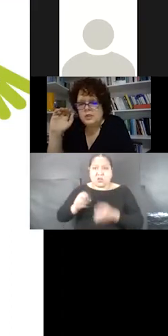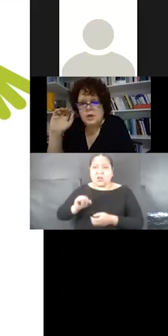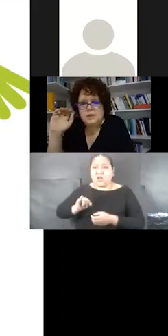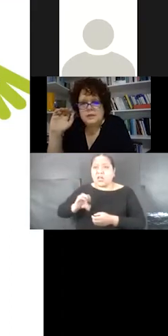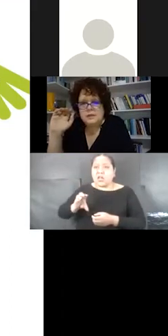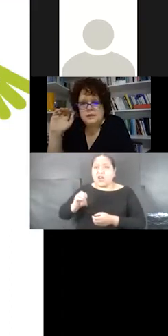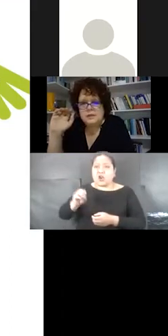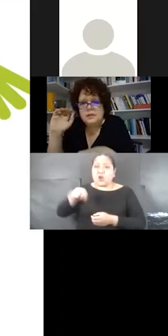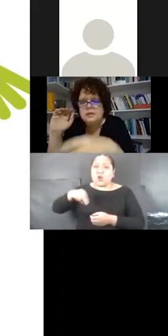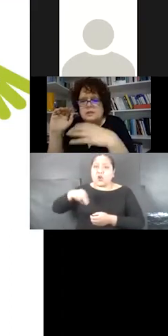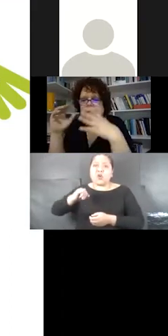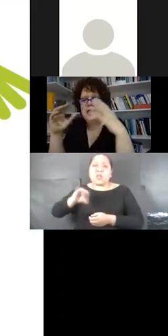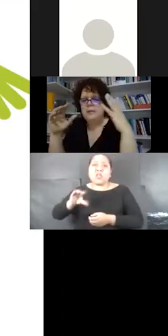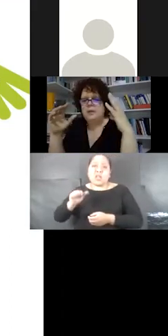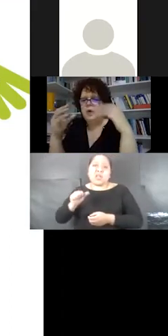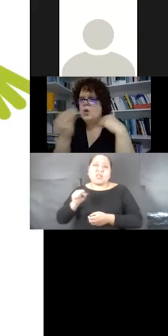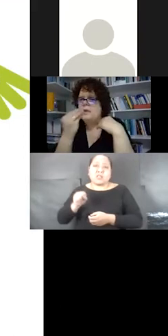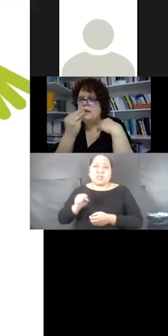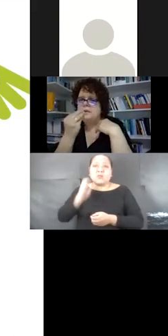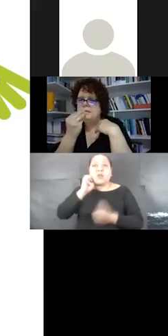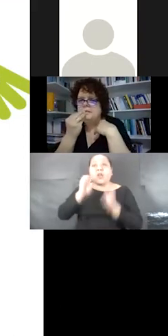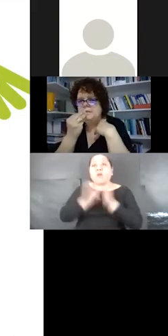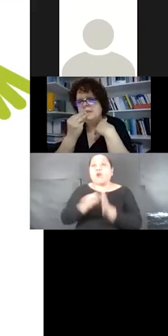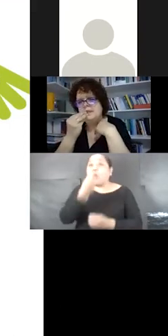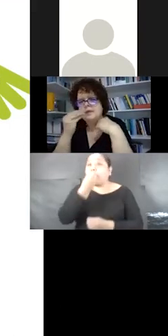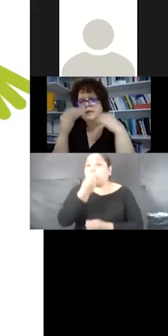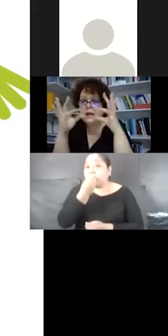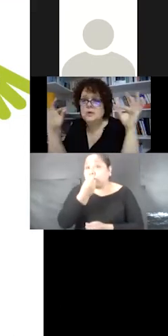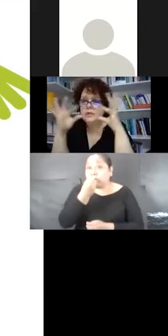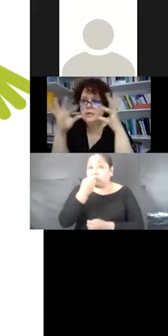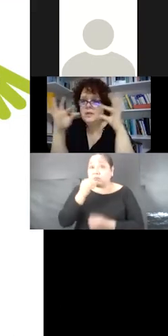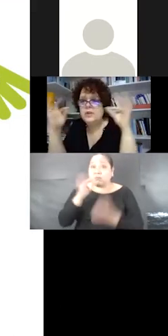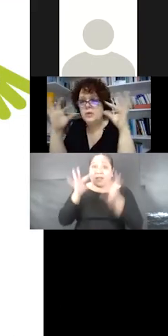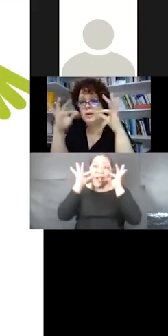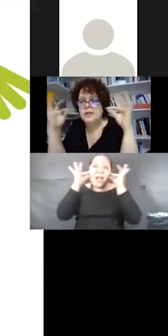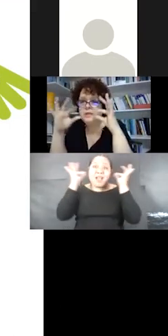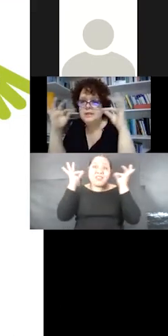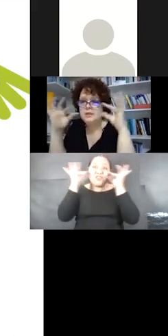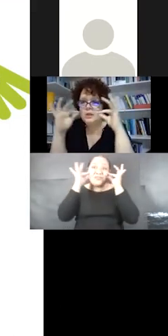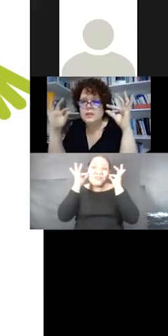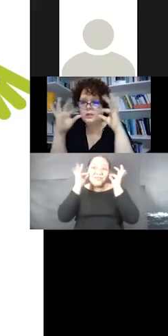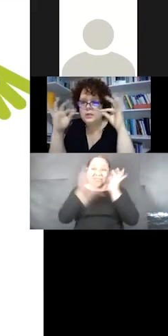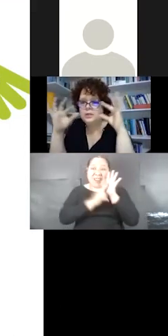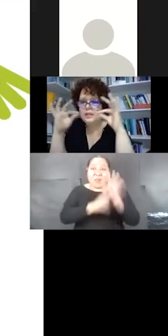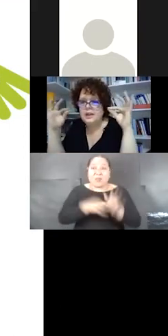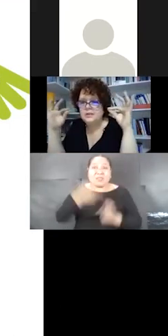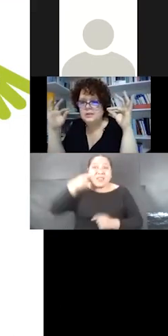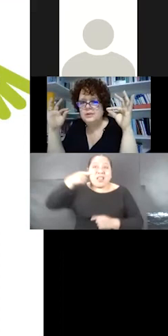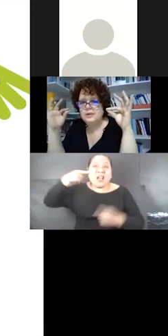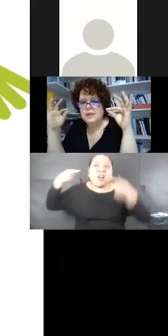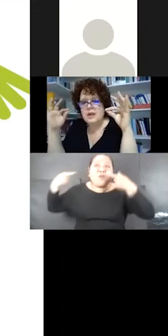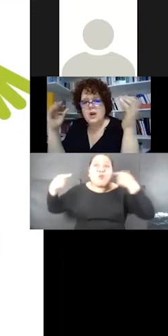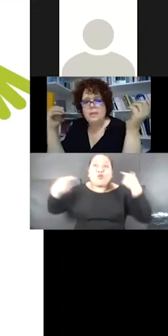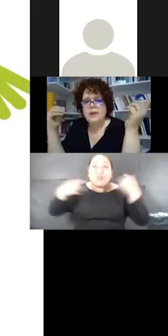los idiomas, ¿no? Entonces, por ejemplo, ¿no? Comer, sí, ¿no? Gato es bien icónico porque representa los bigotes del gato,